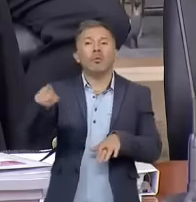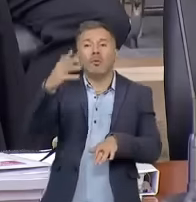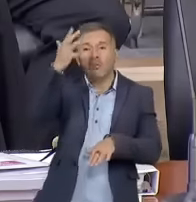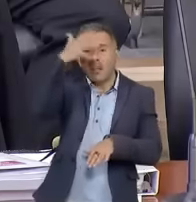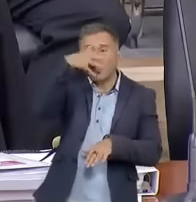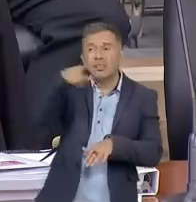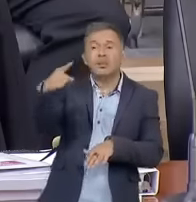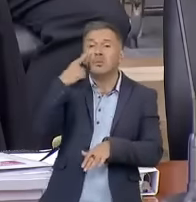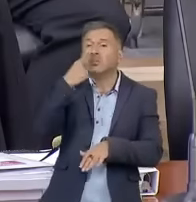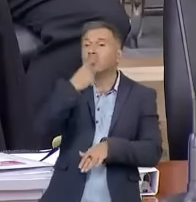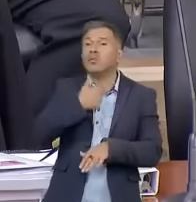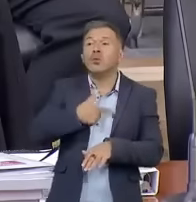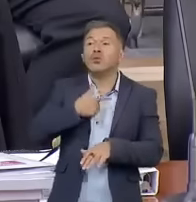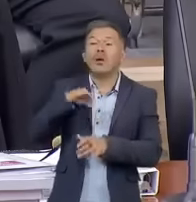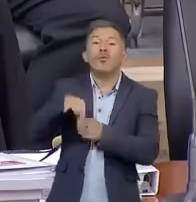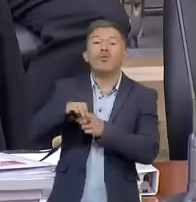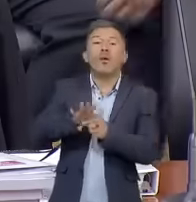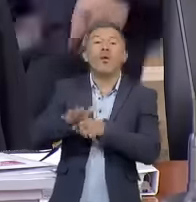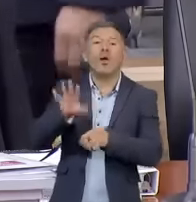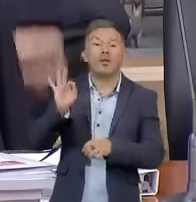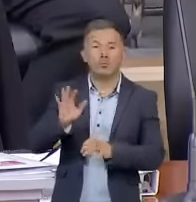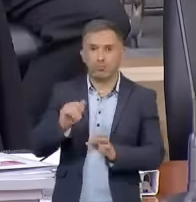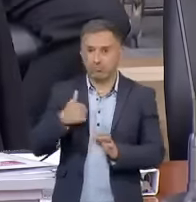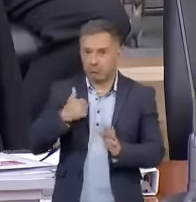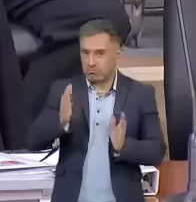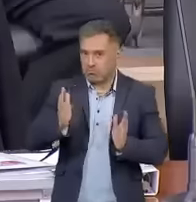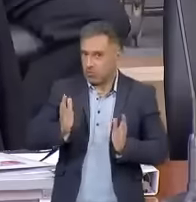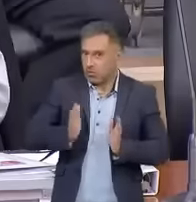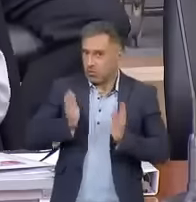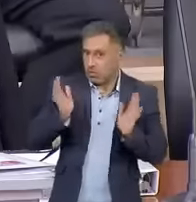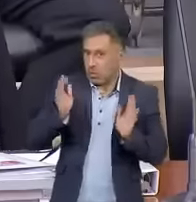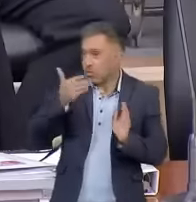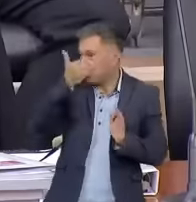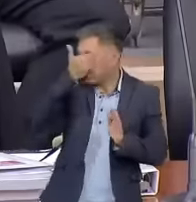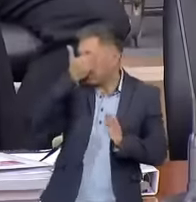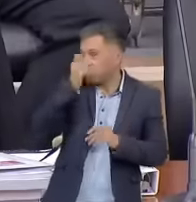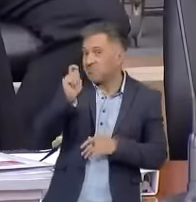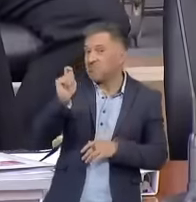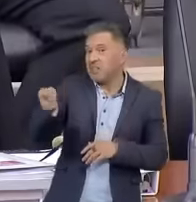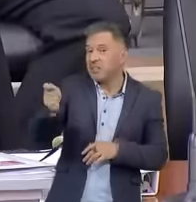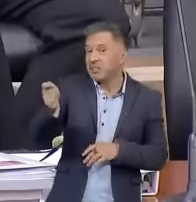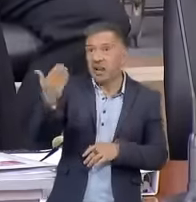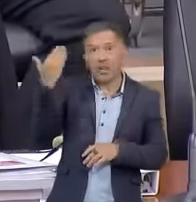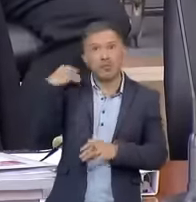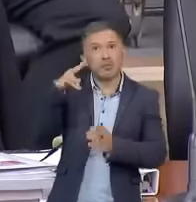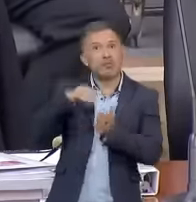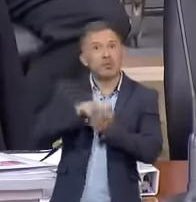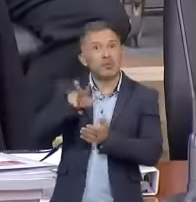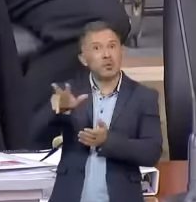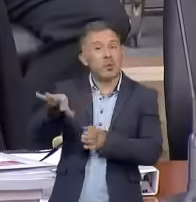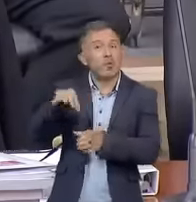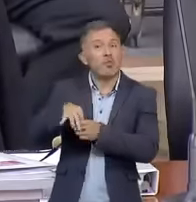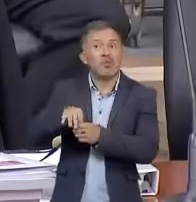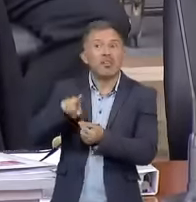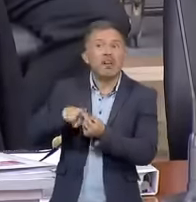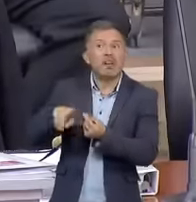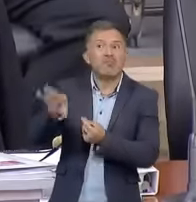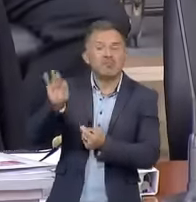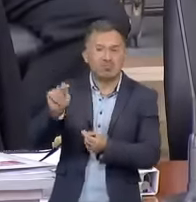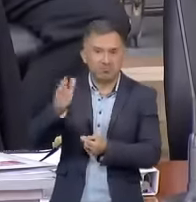merker sorpresas te da la vida La verdad es que no sabría Por quién votó en 20188